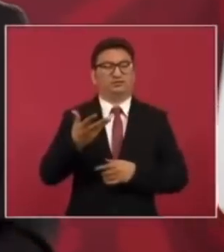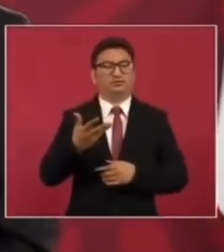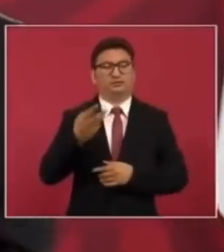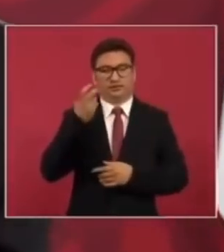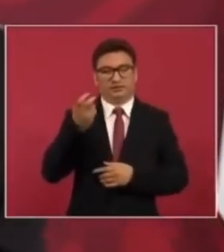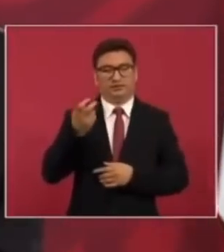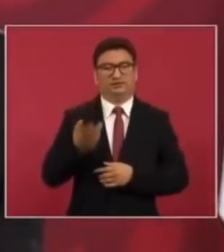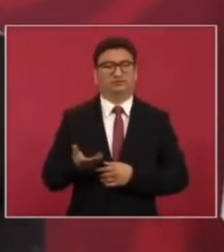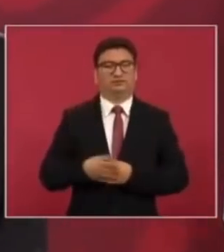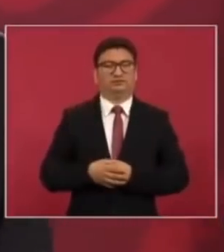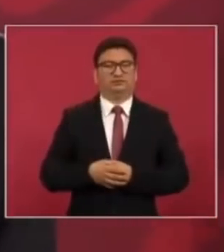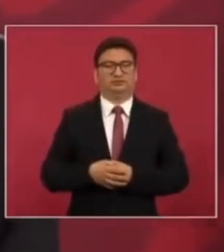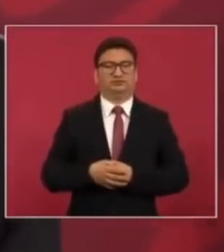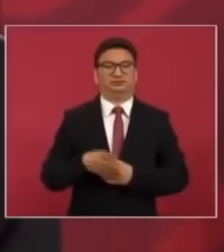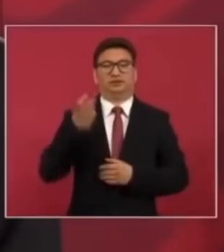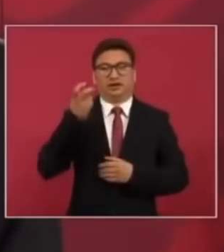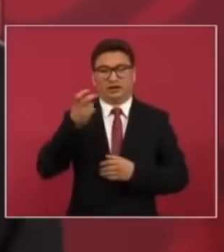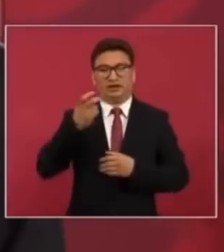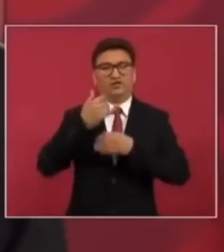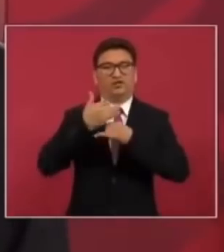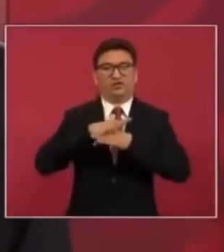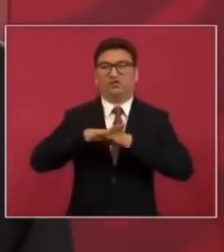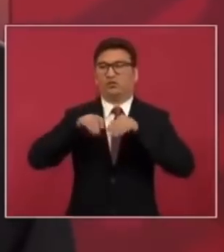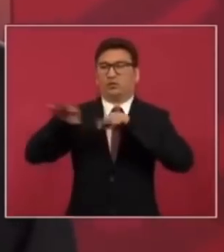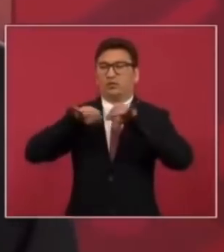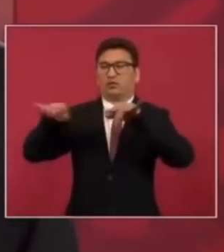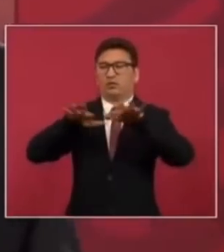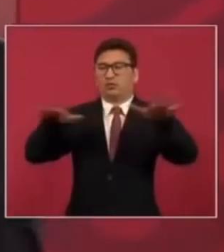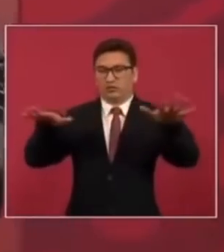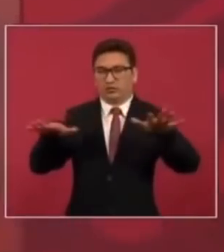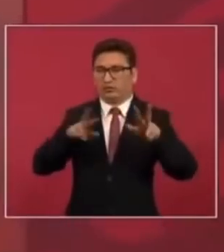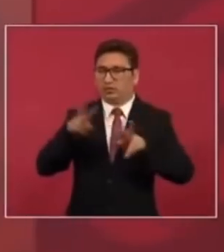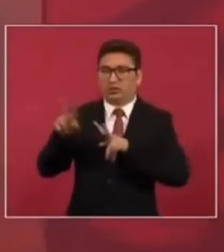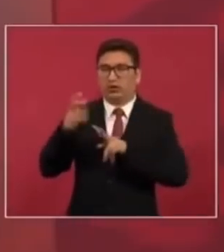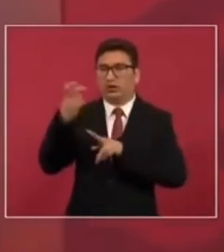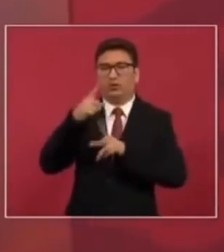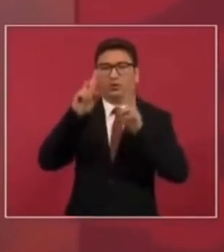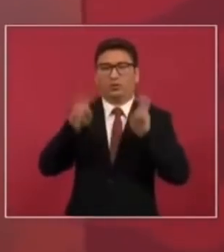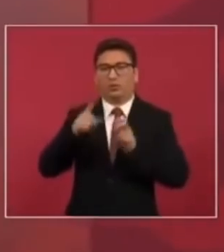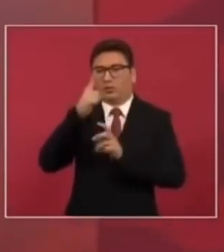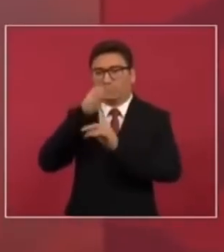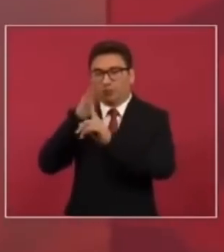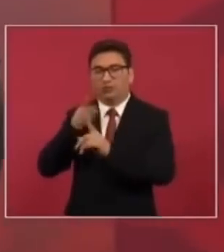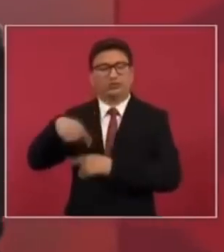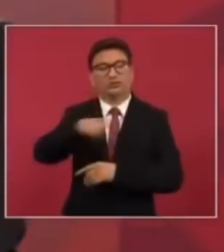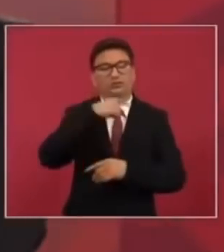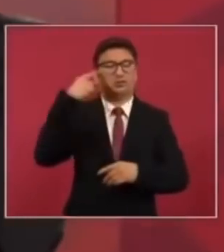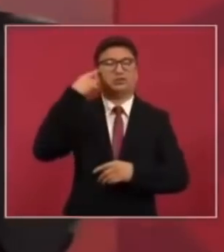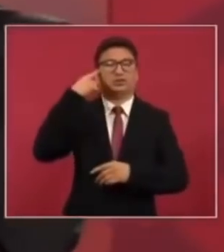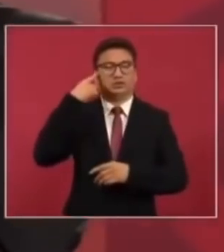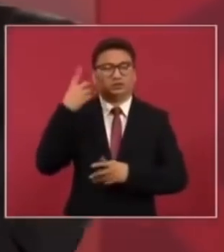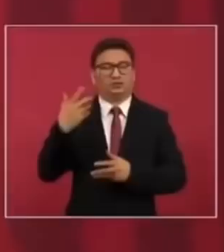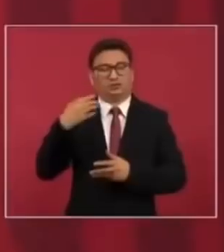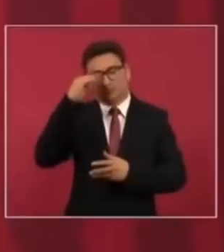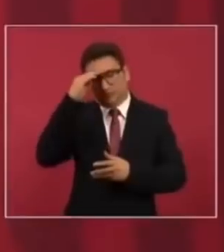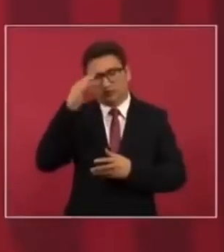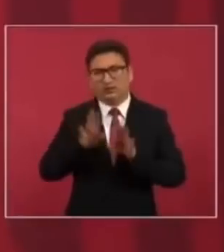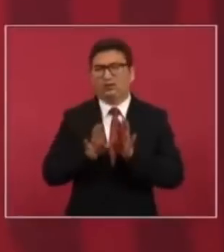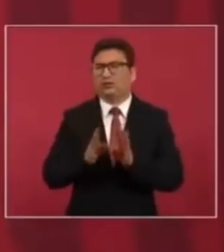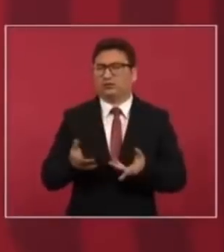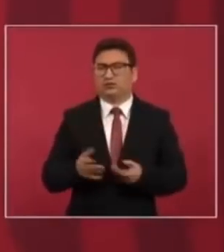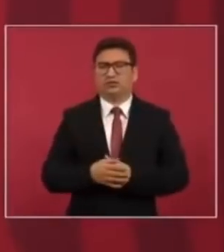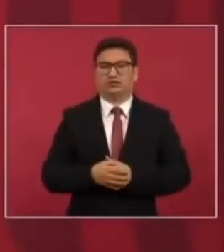convertir eso en trending topic. Pero es un asunto nada más de sentido común. O sea, ¿cómo